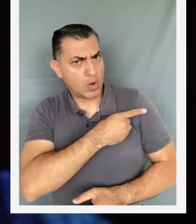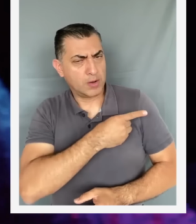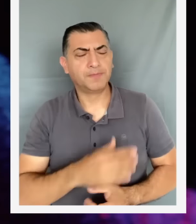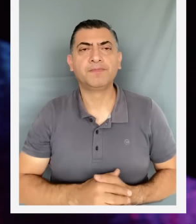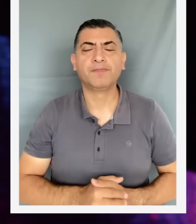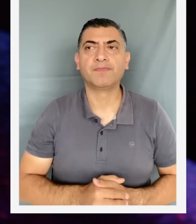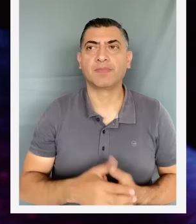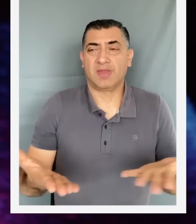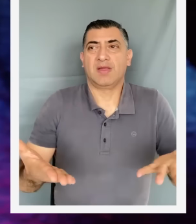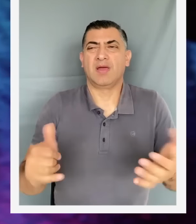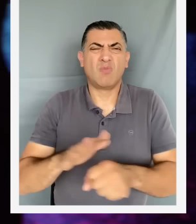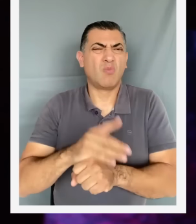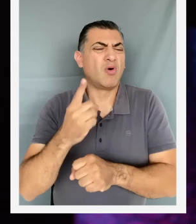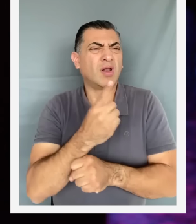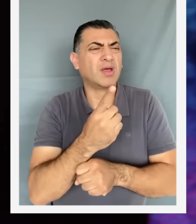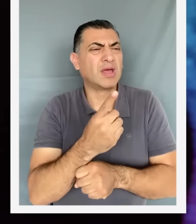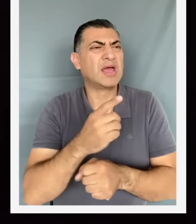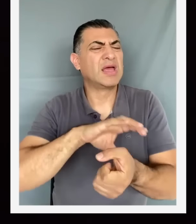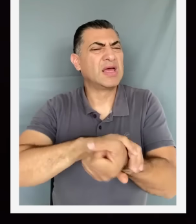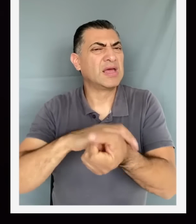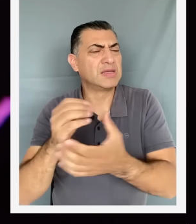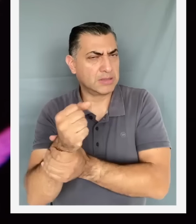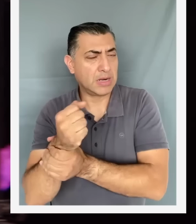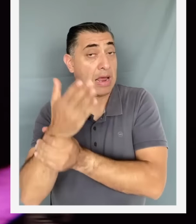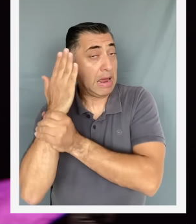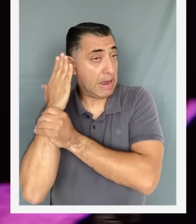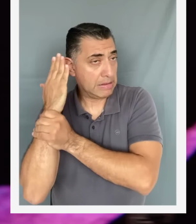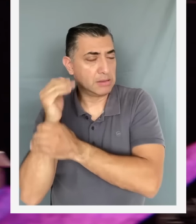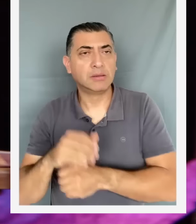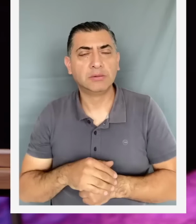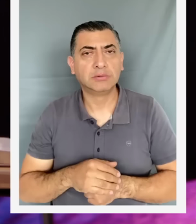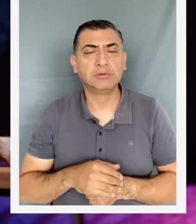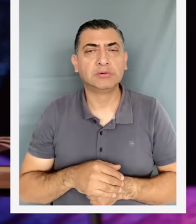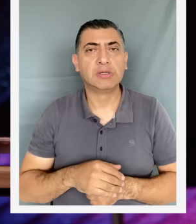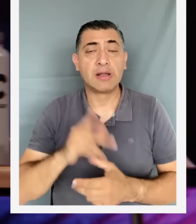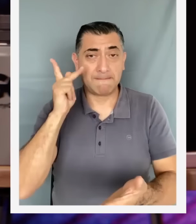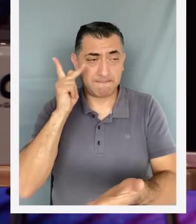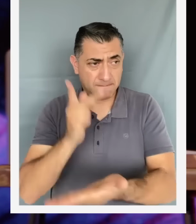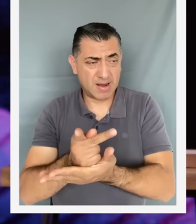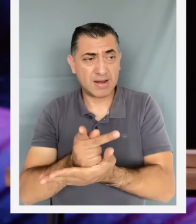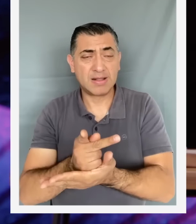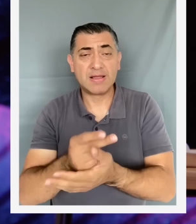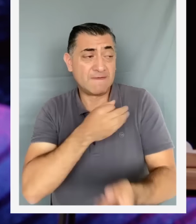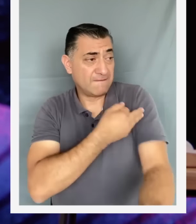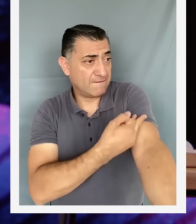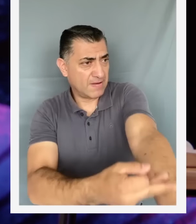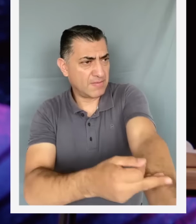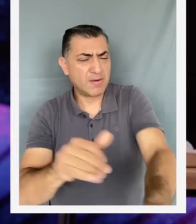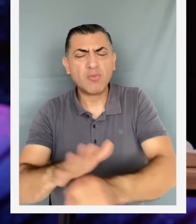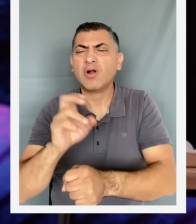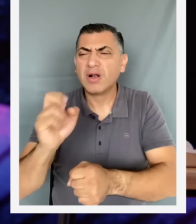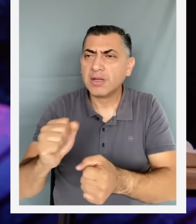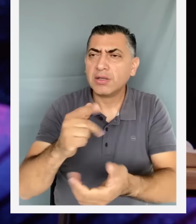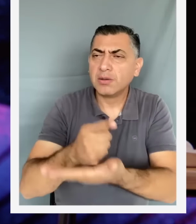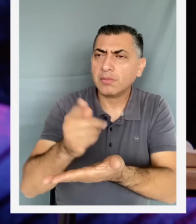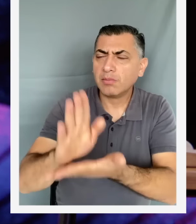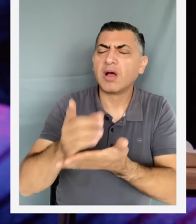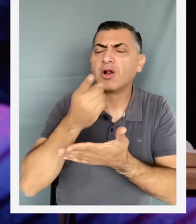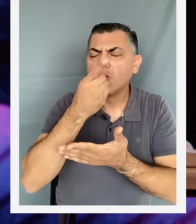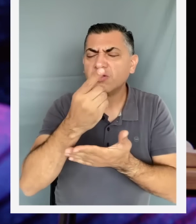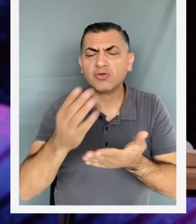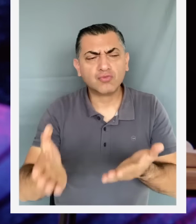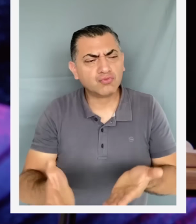porque los esclavos En el tiempo Greco Romano eran parte de la familia y por eso el apóstol Pablo no